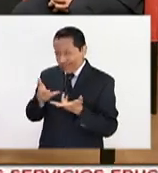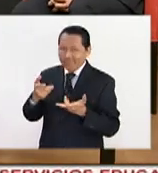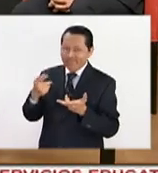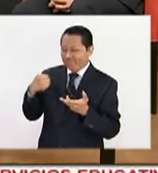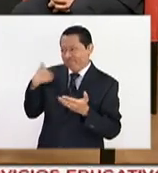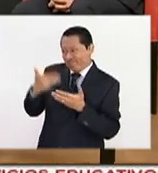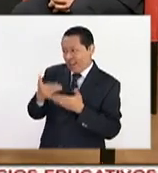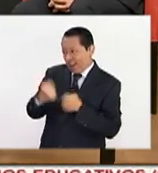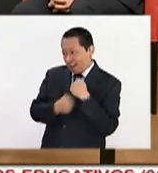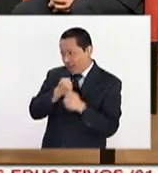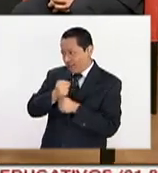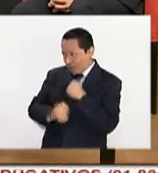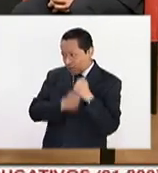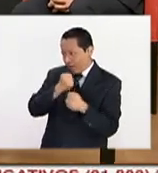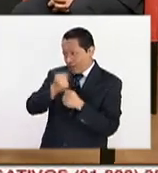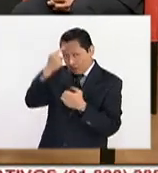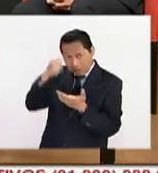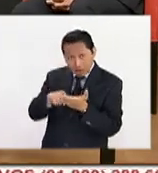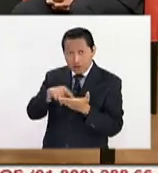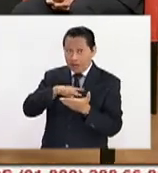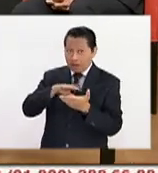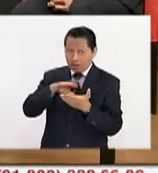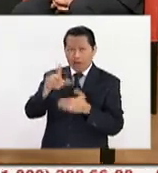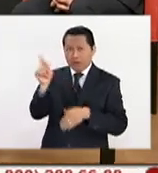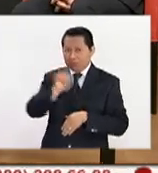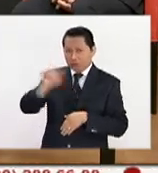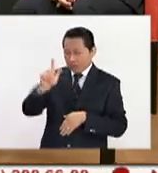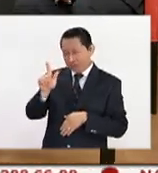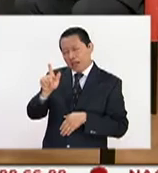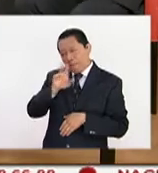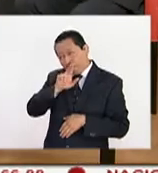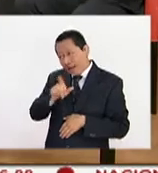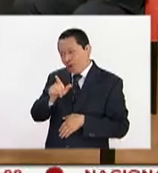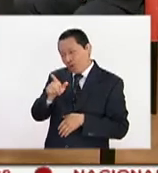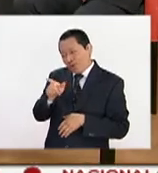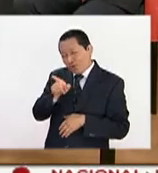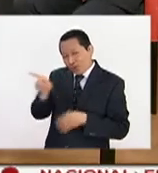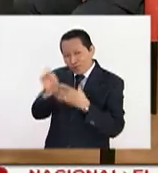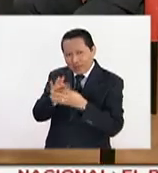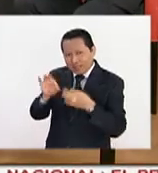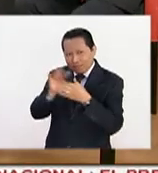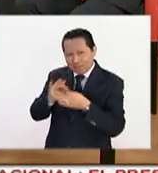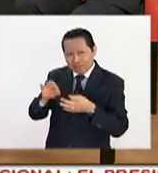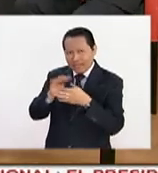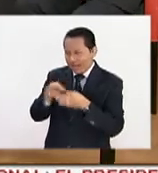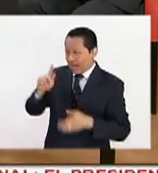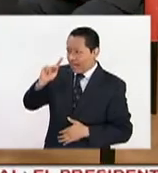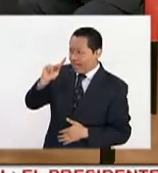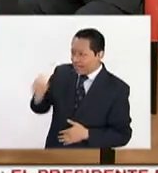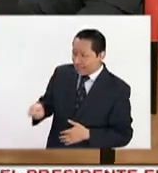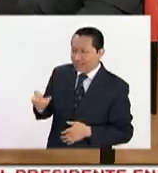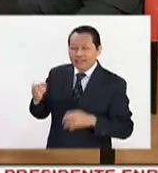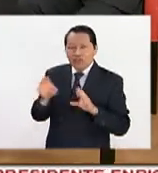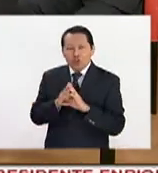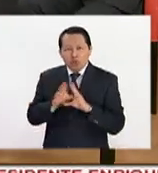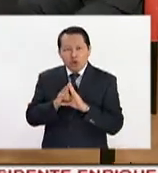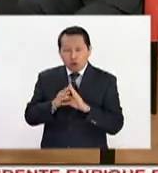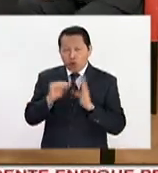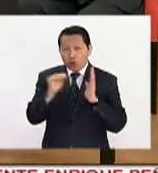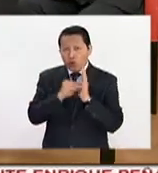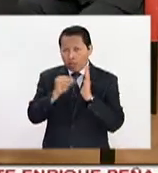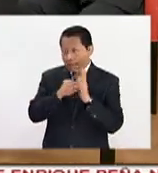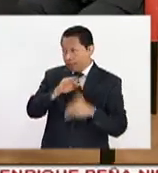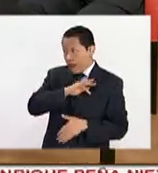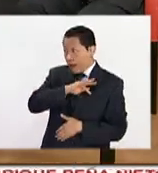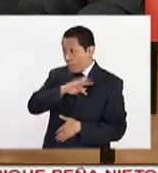años y que creo que ha sido muy exitoso. Pero ¿quién mejor que tú para platicarnos de qué se trata y qué está consistiendo, si todavía se pueden